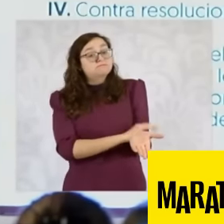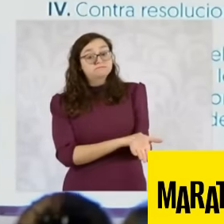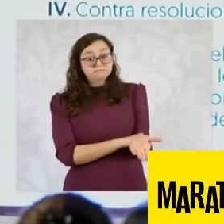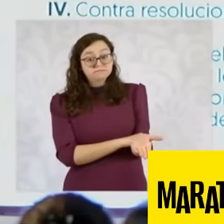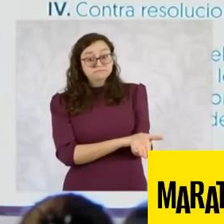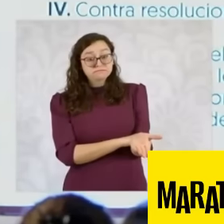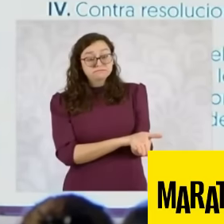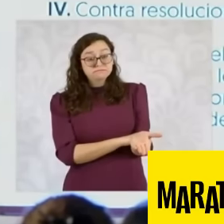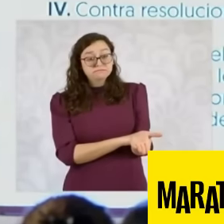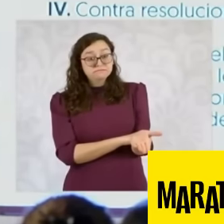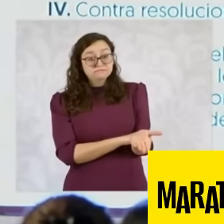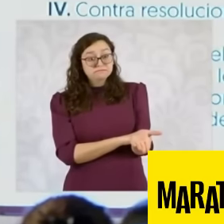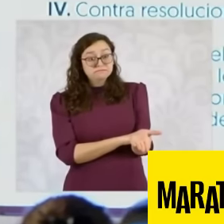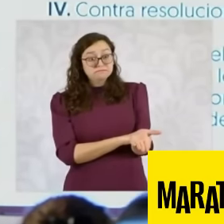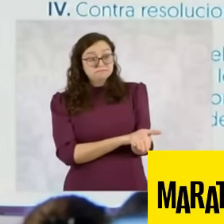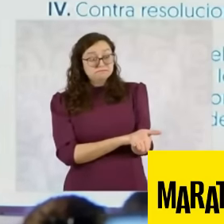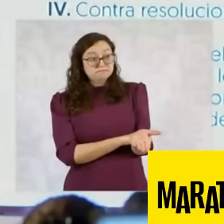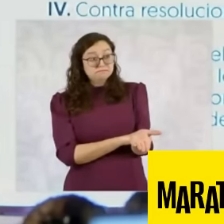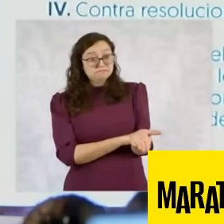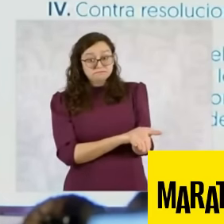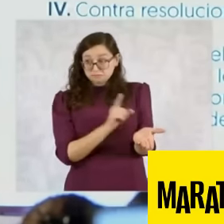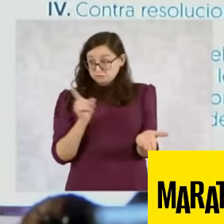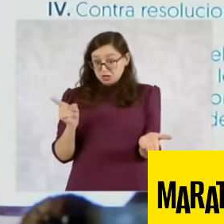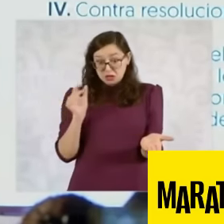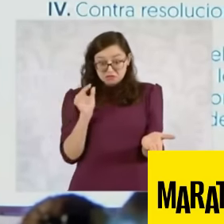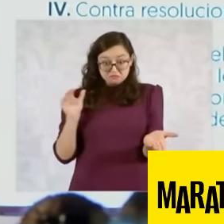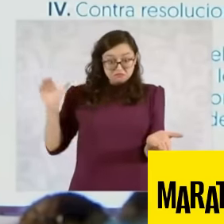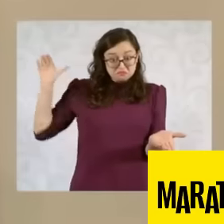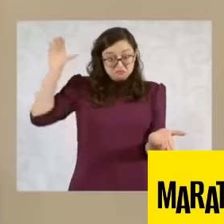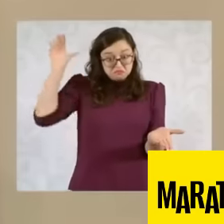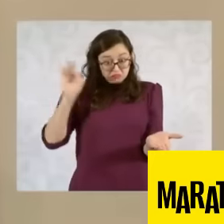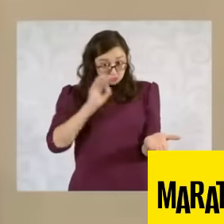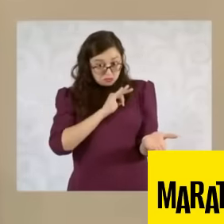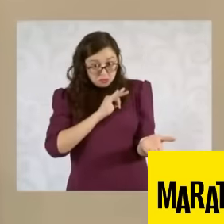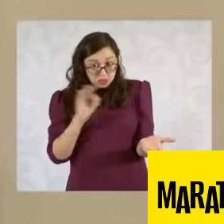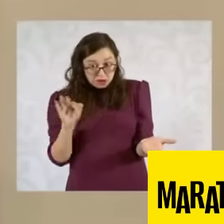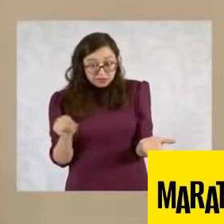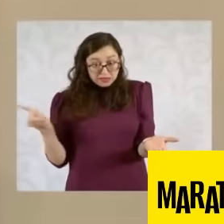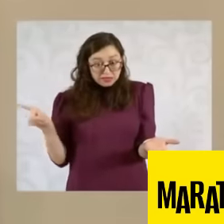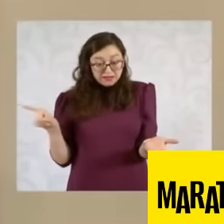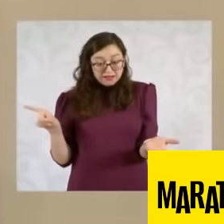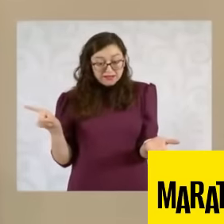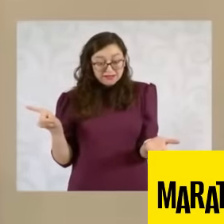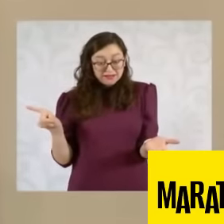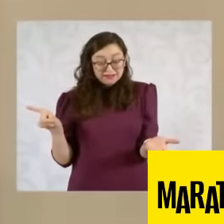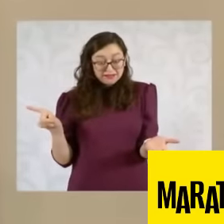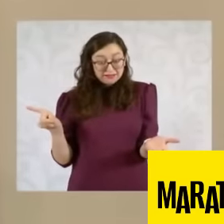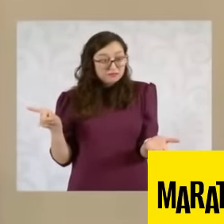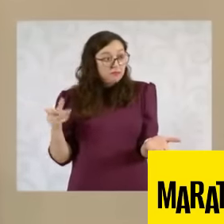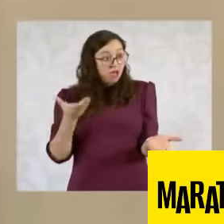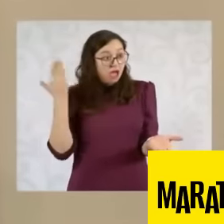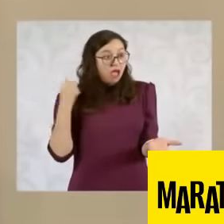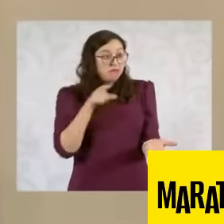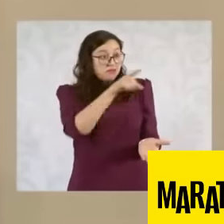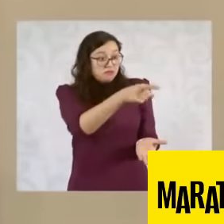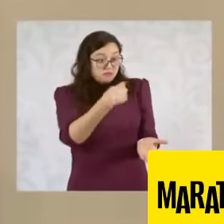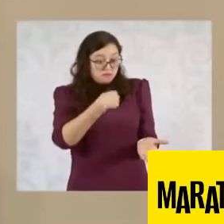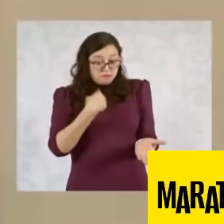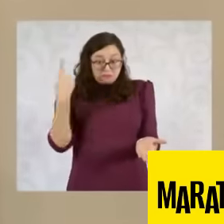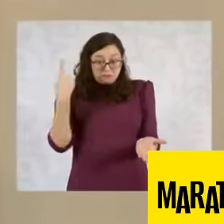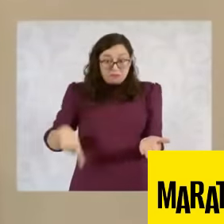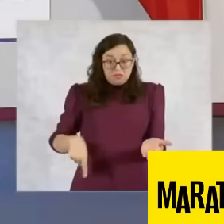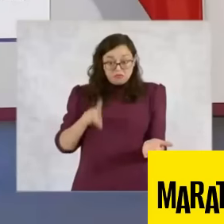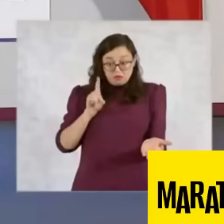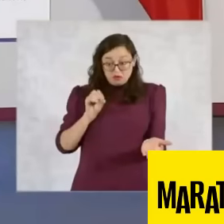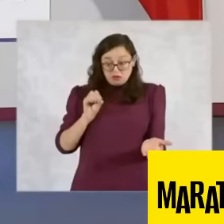pregunta es factible que una jueza pida esto dado que ustedes ordenaron que se publicara en el